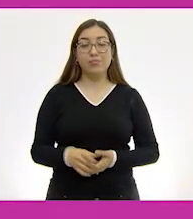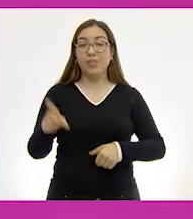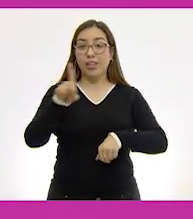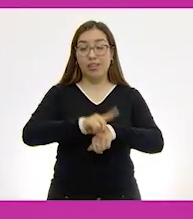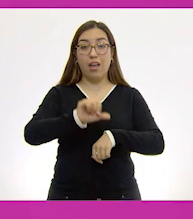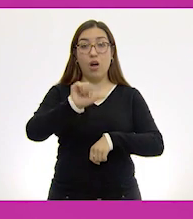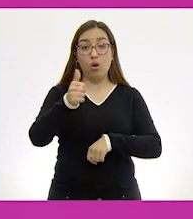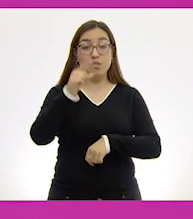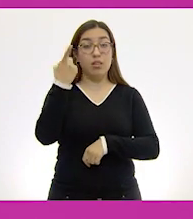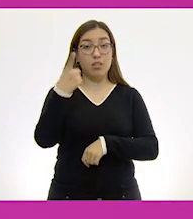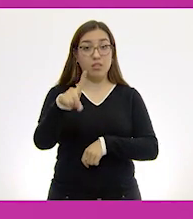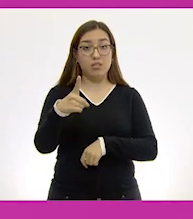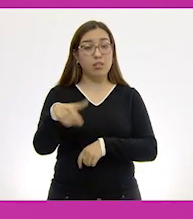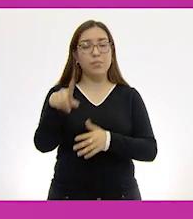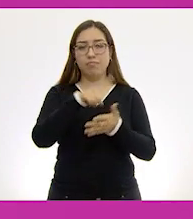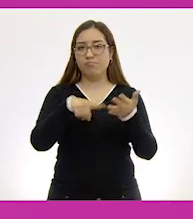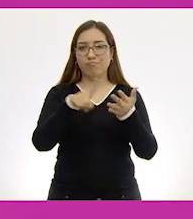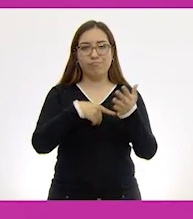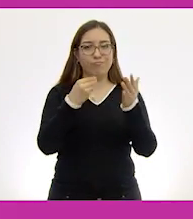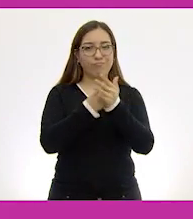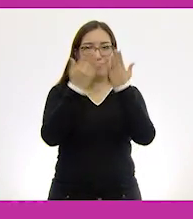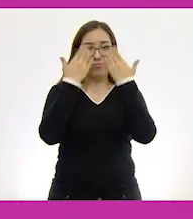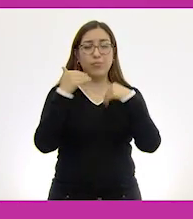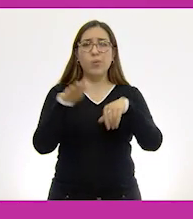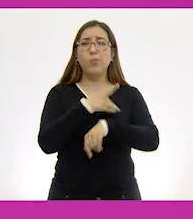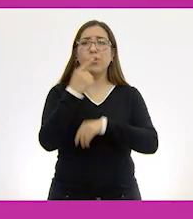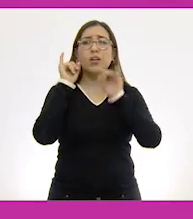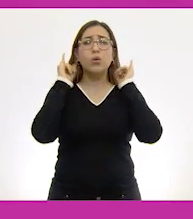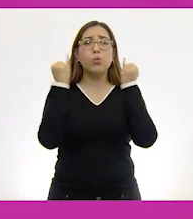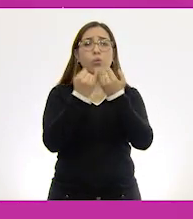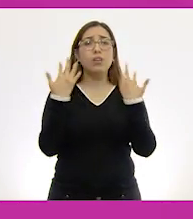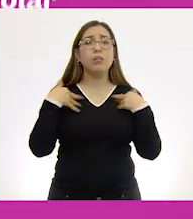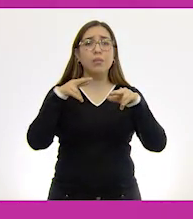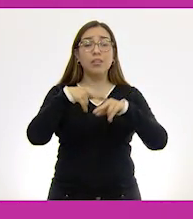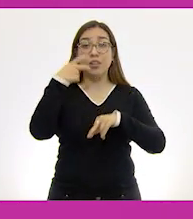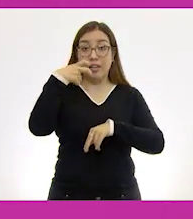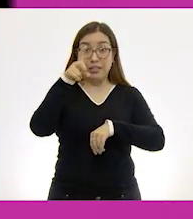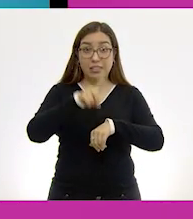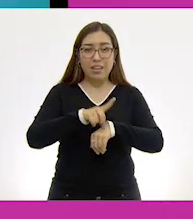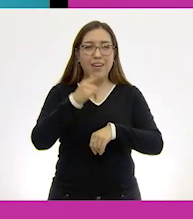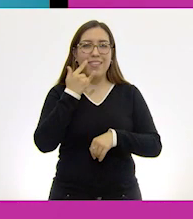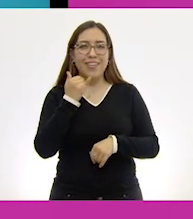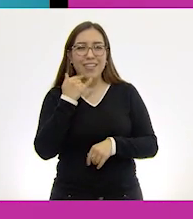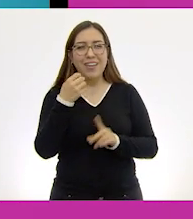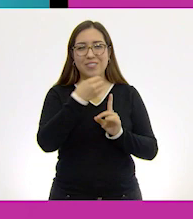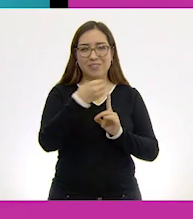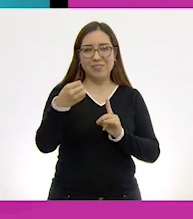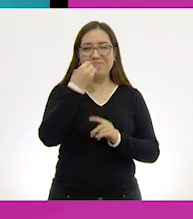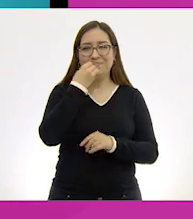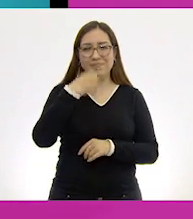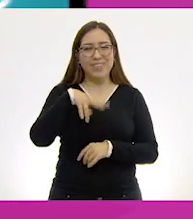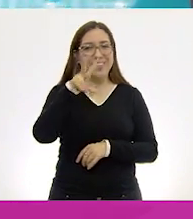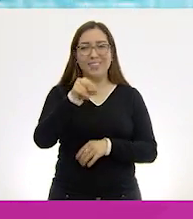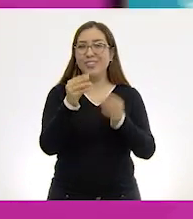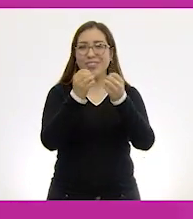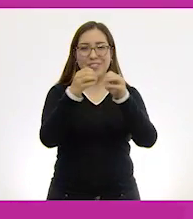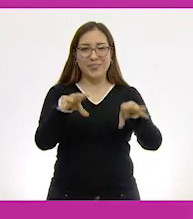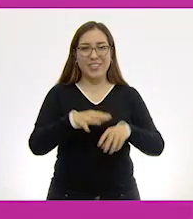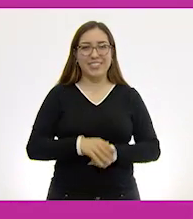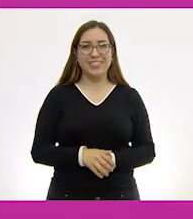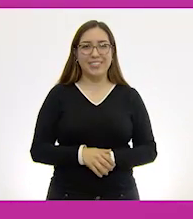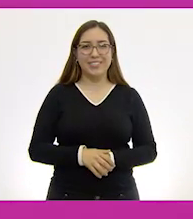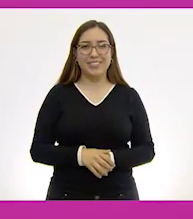El 11 de diciembre no habrá clases porque hay Consejo Técnico Escolar. Así que tendremos programación de entretenimiento. No te la pierdas.